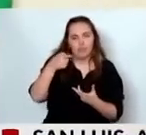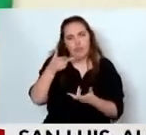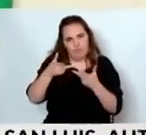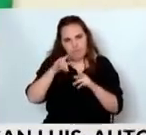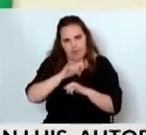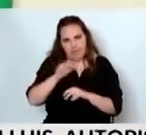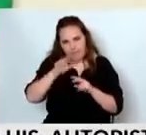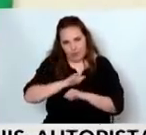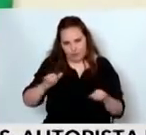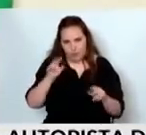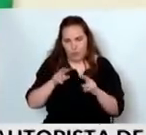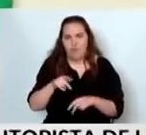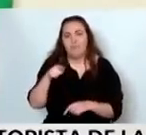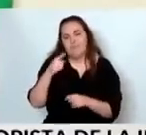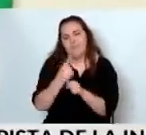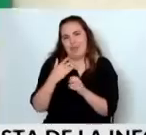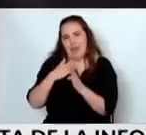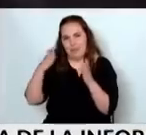que compartí con Pamela David.